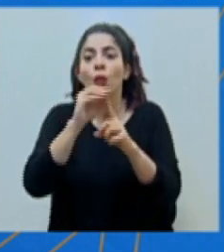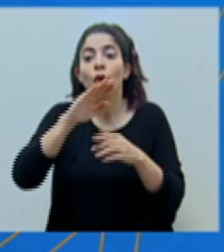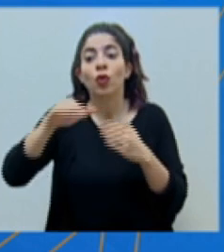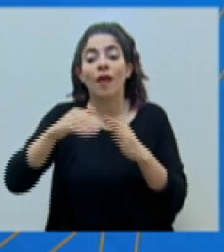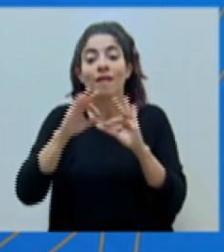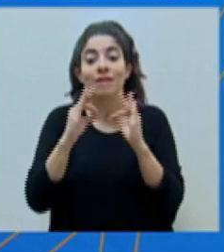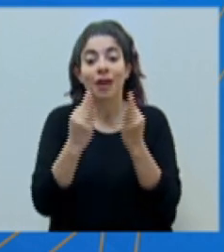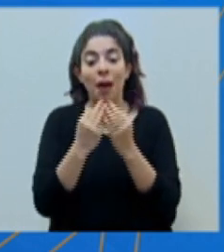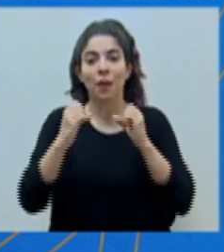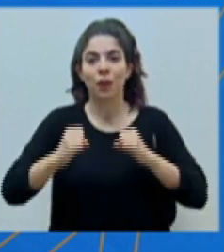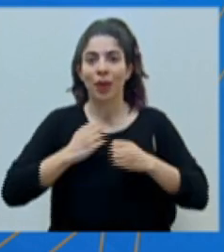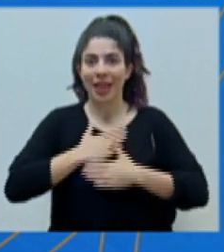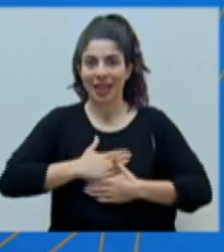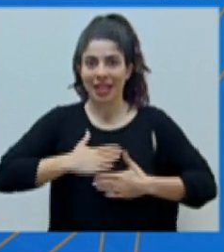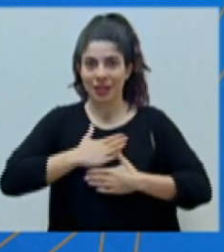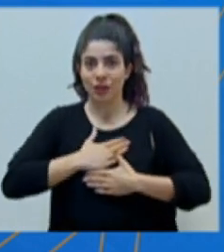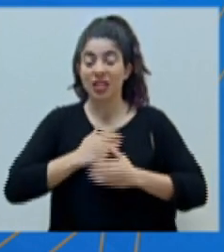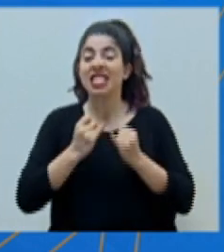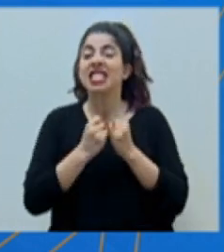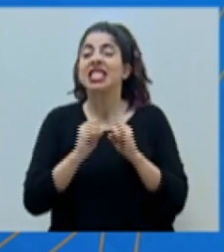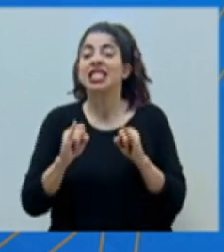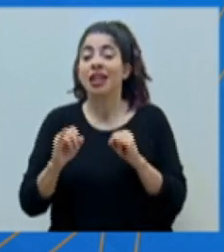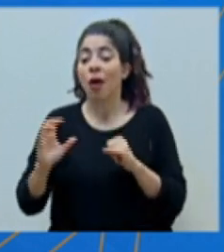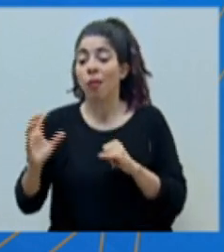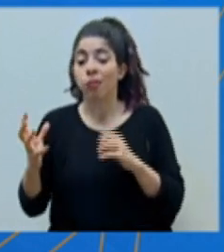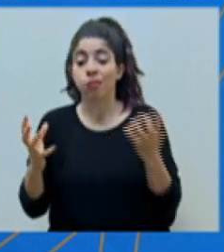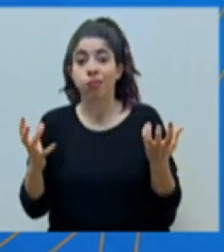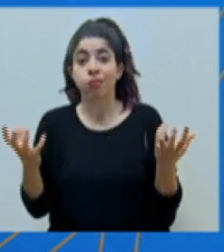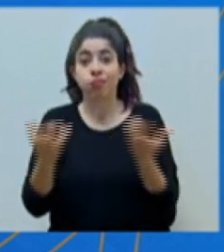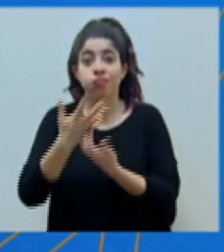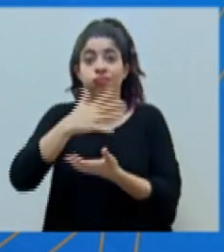en familia sin romper la burbuja,